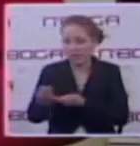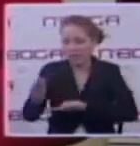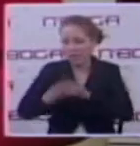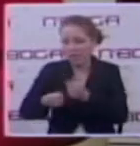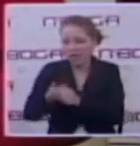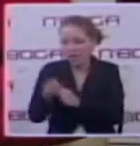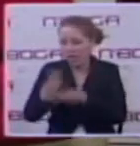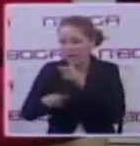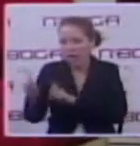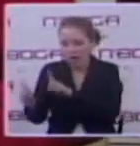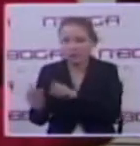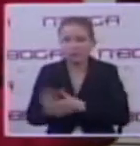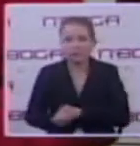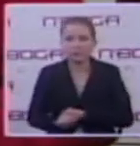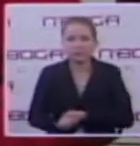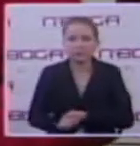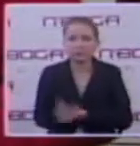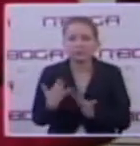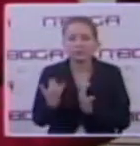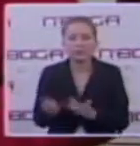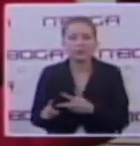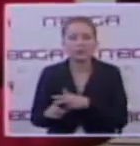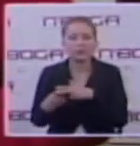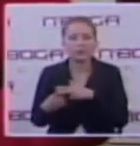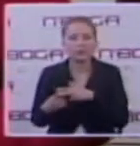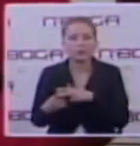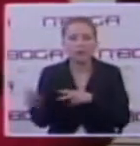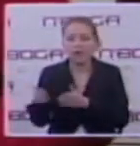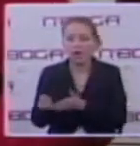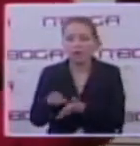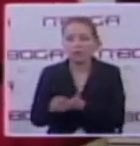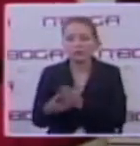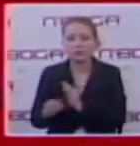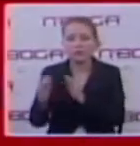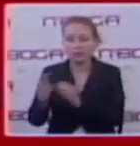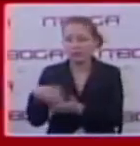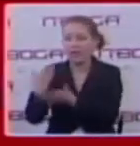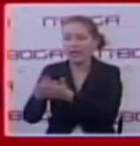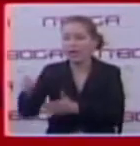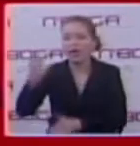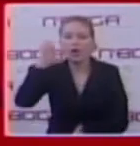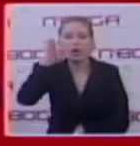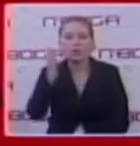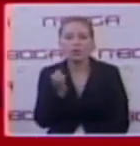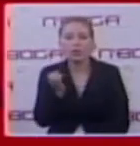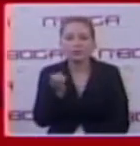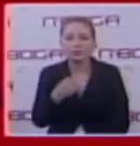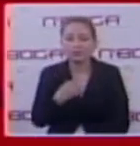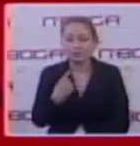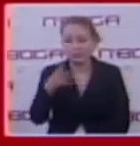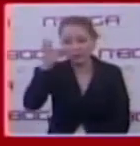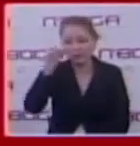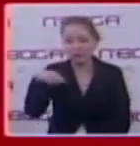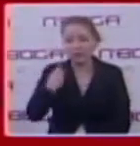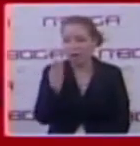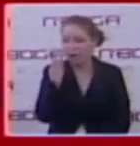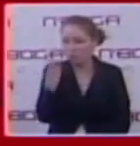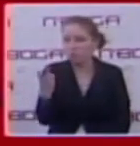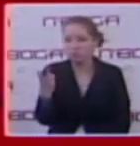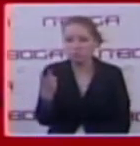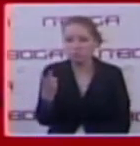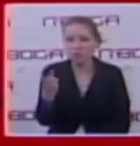mercado, por ejemplo. Y estamos llevando este programa de capacitación a Cuenca. Entonces, en Cuenca nosotros hemos visto que